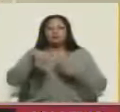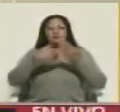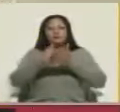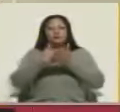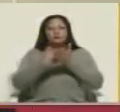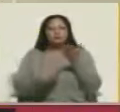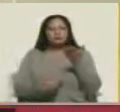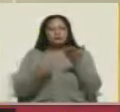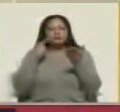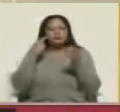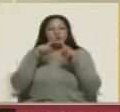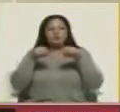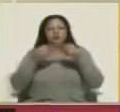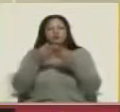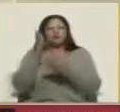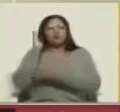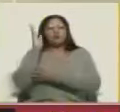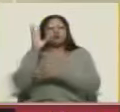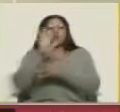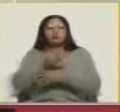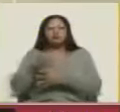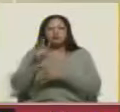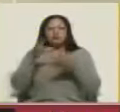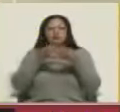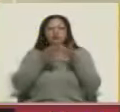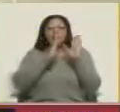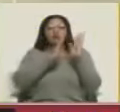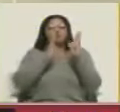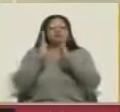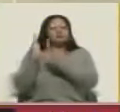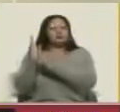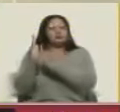ratificada mediante un congreso con todas las estructuras,